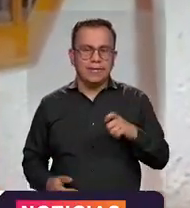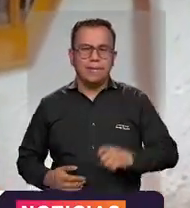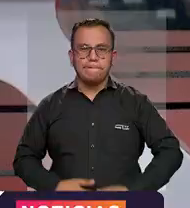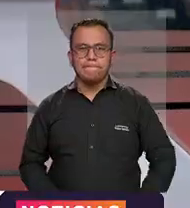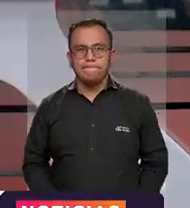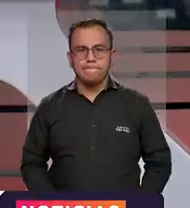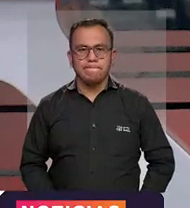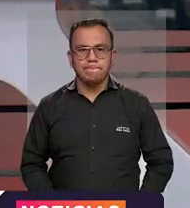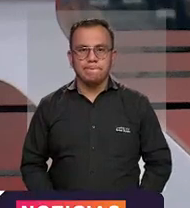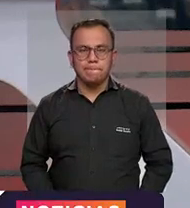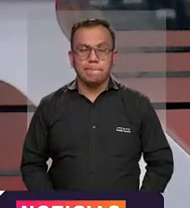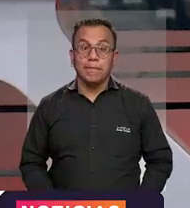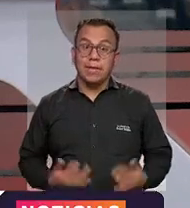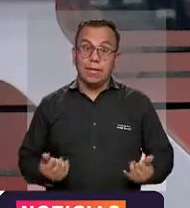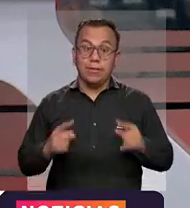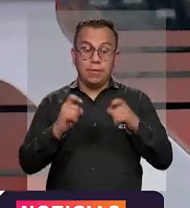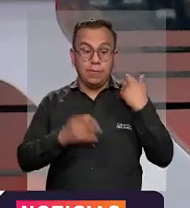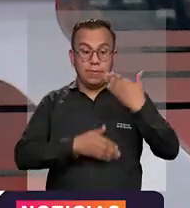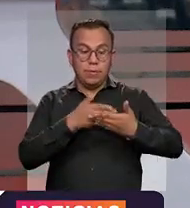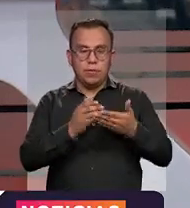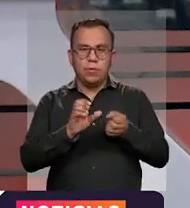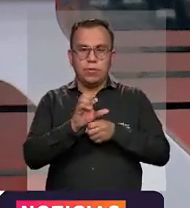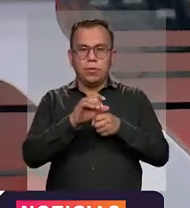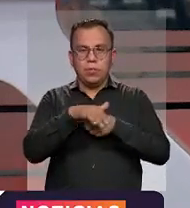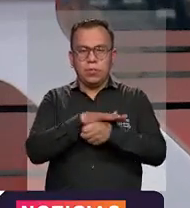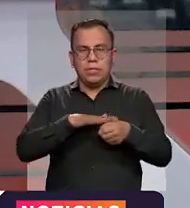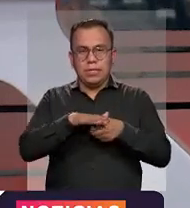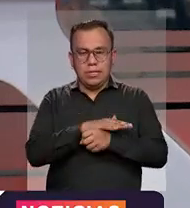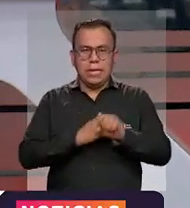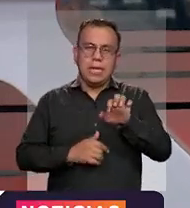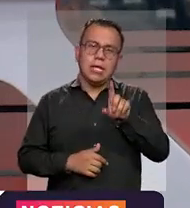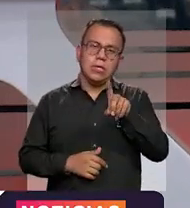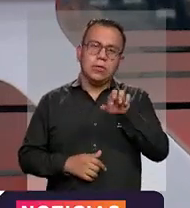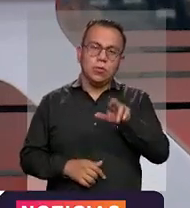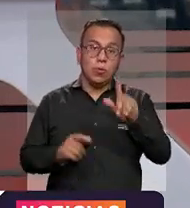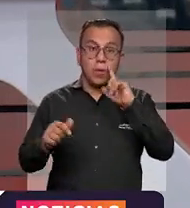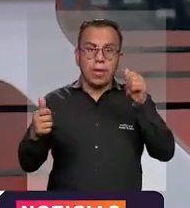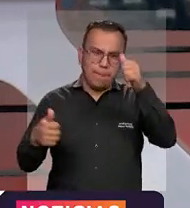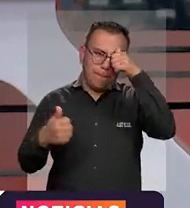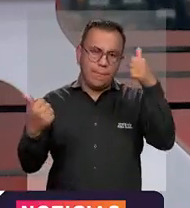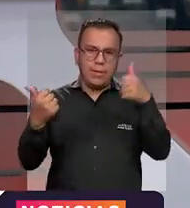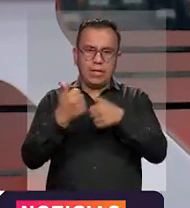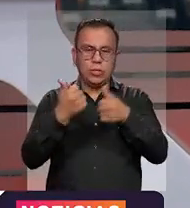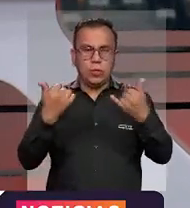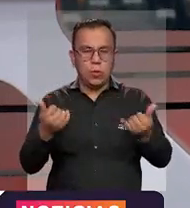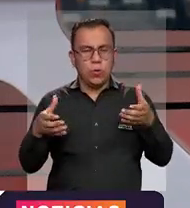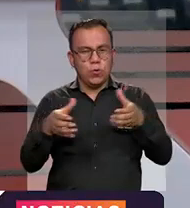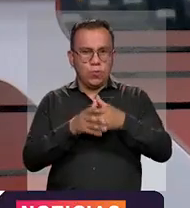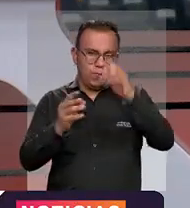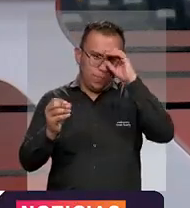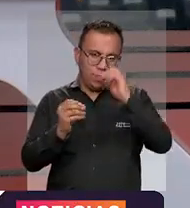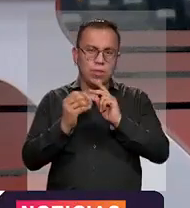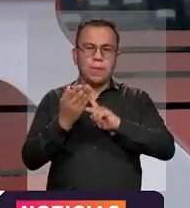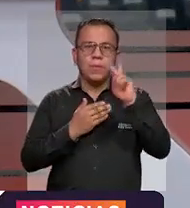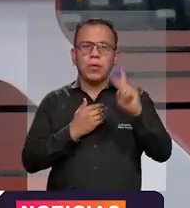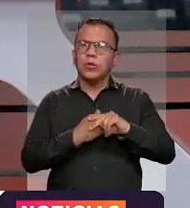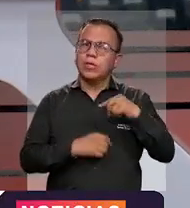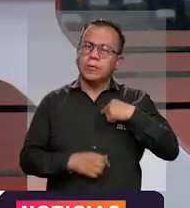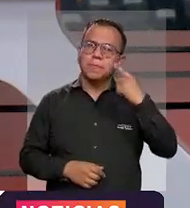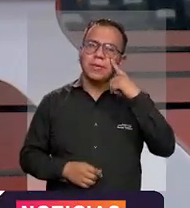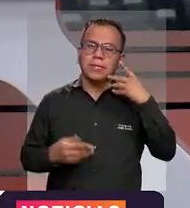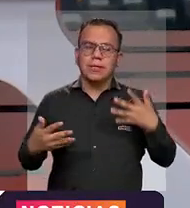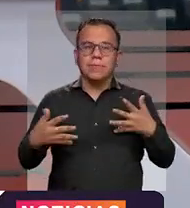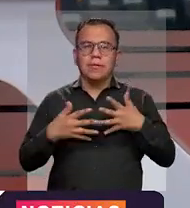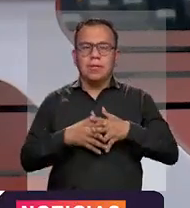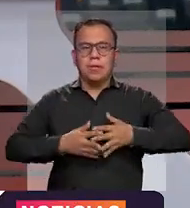nosotras. Y en la Cámara por Cundinamarca está Eduard Sarmiento, es del Pacto Histórico y busca consolidar proyectos pensados en la